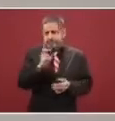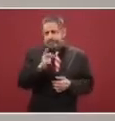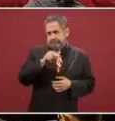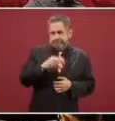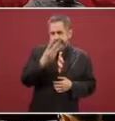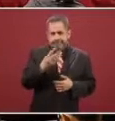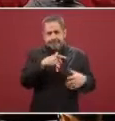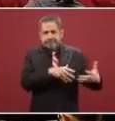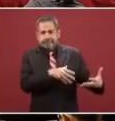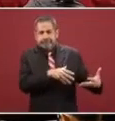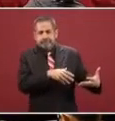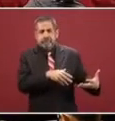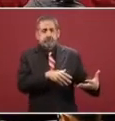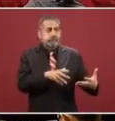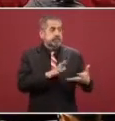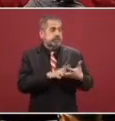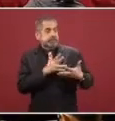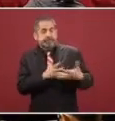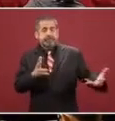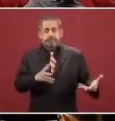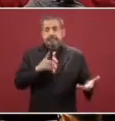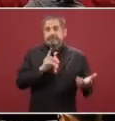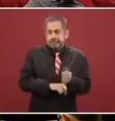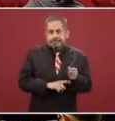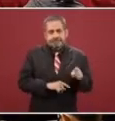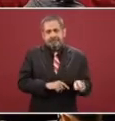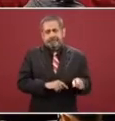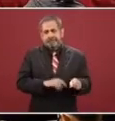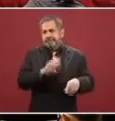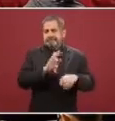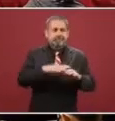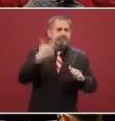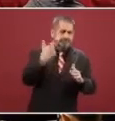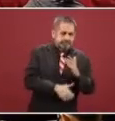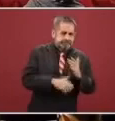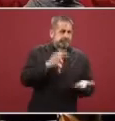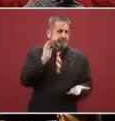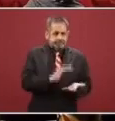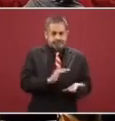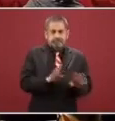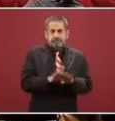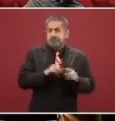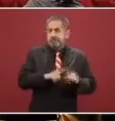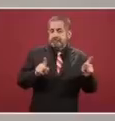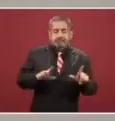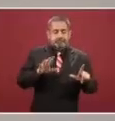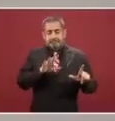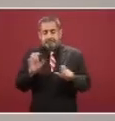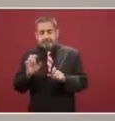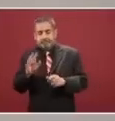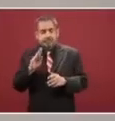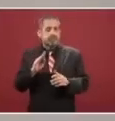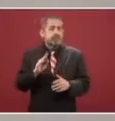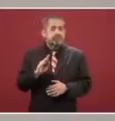población. Siendo una terminal más grande, está a mucho menor precio y tenemos aquí un diferencial de 790